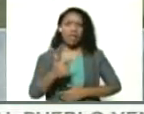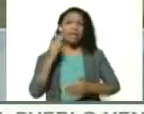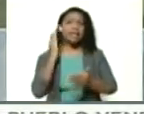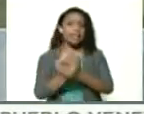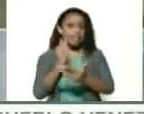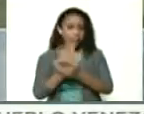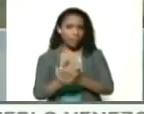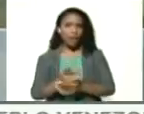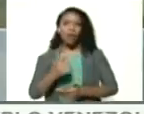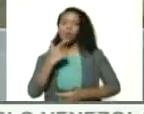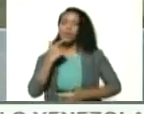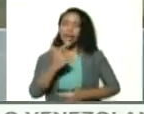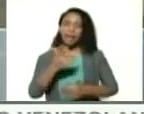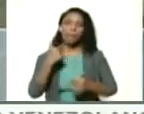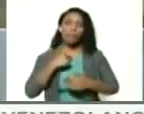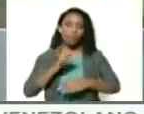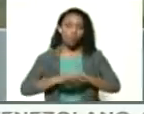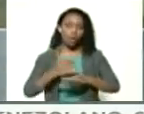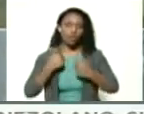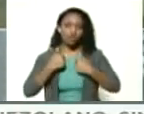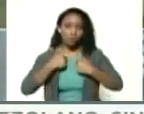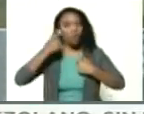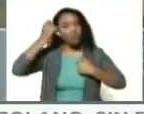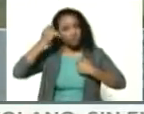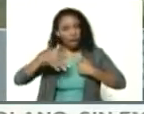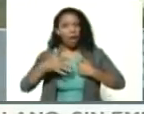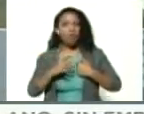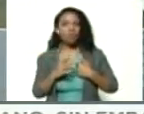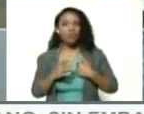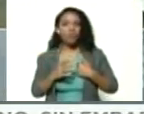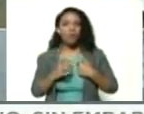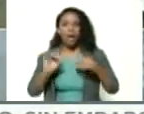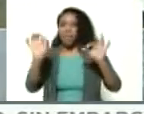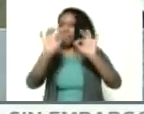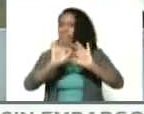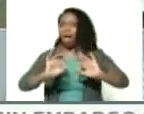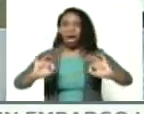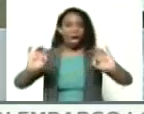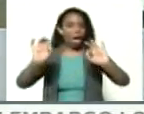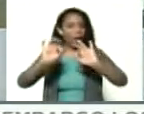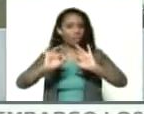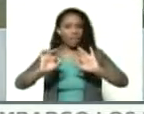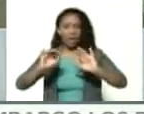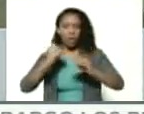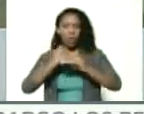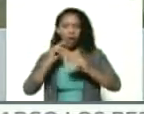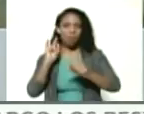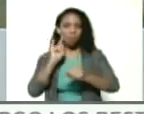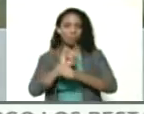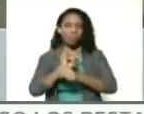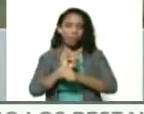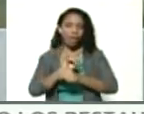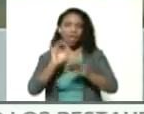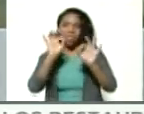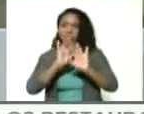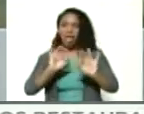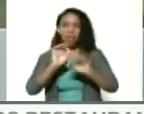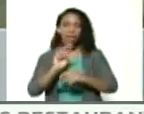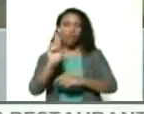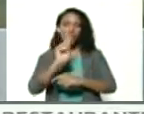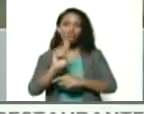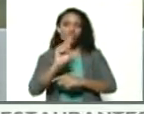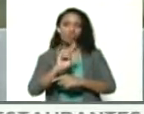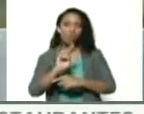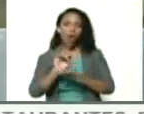siempre lo diré porque lo creo. Nadie se llame engaño. Nadie utilice